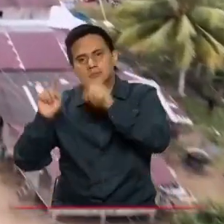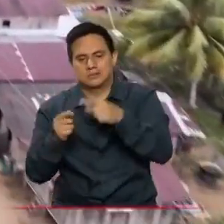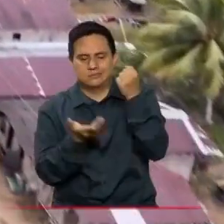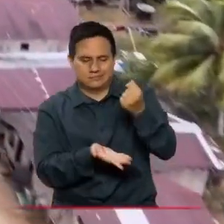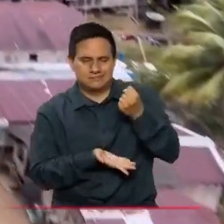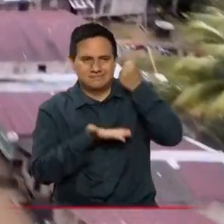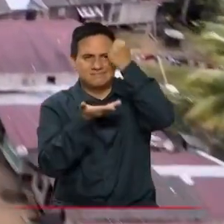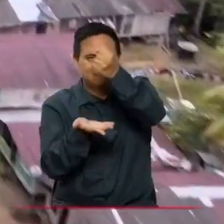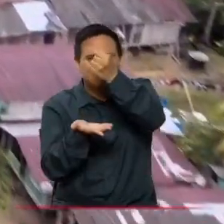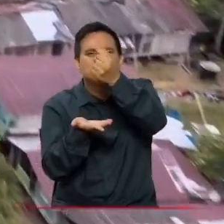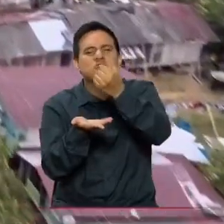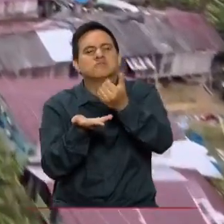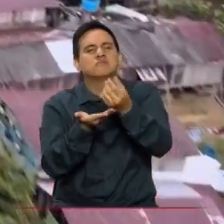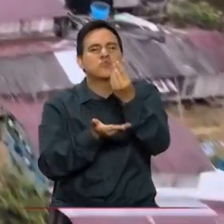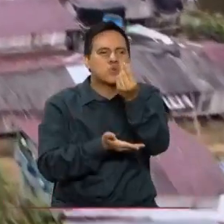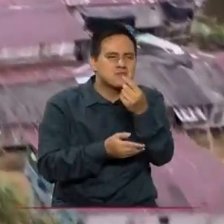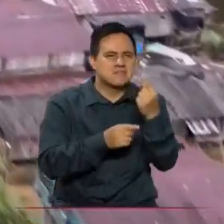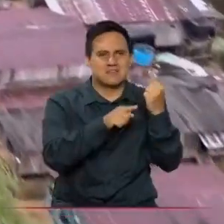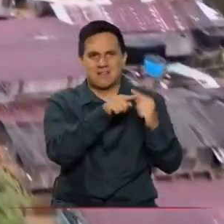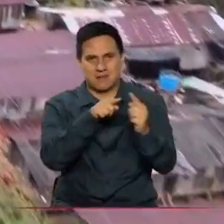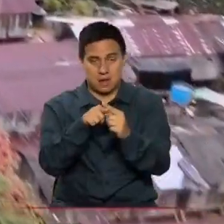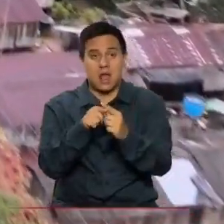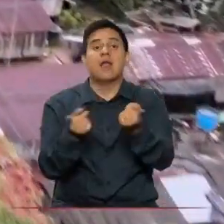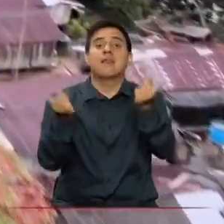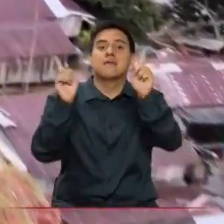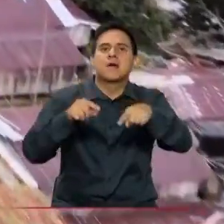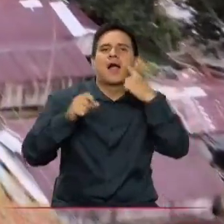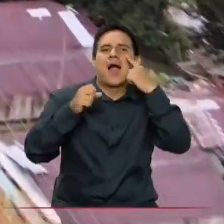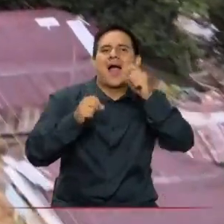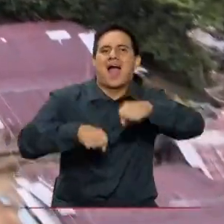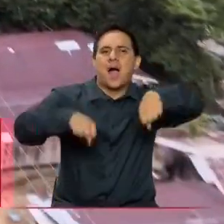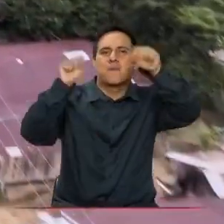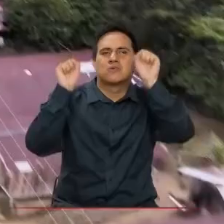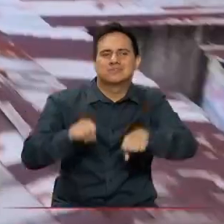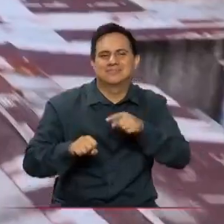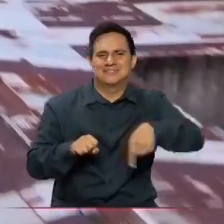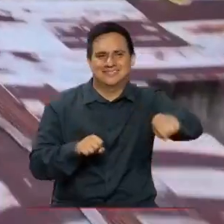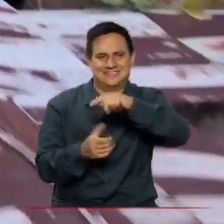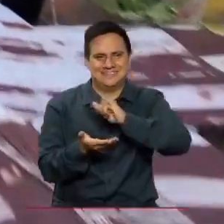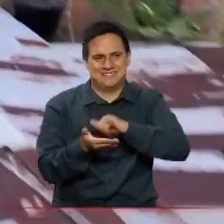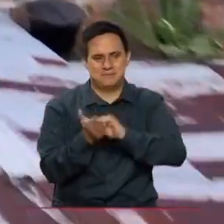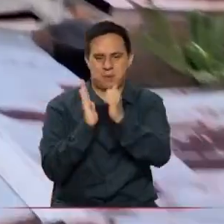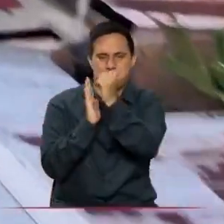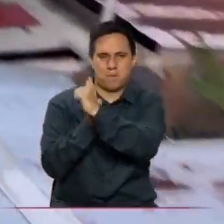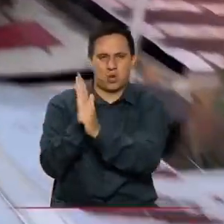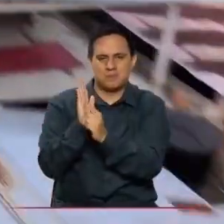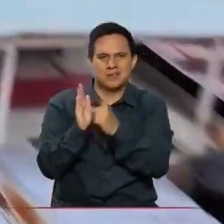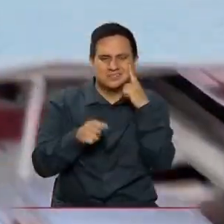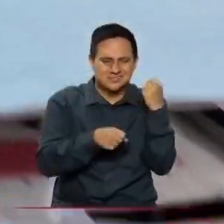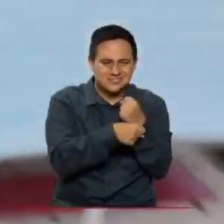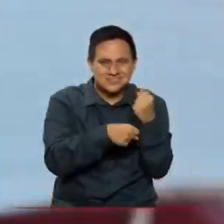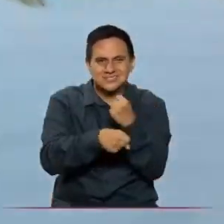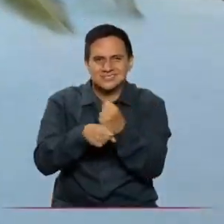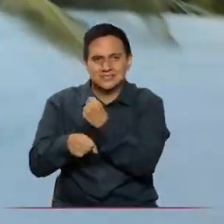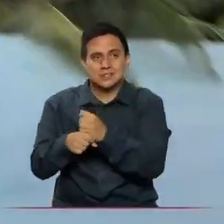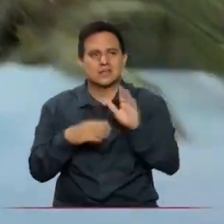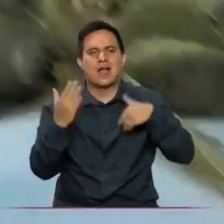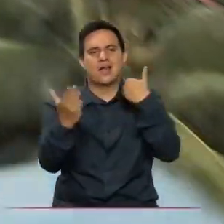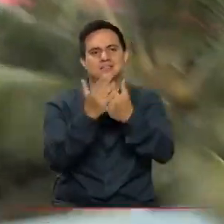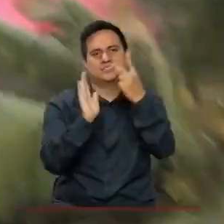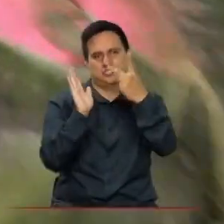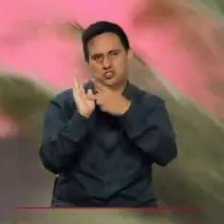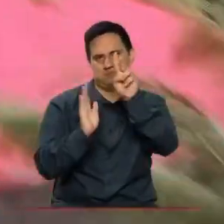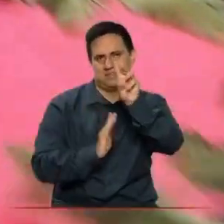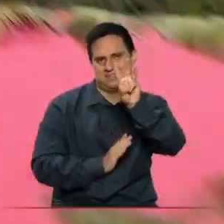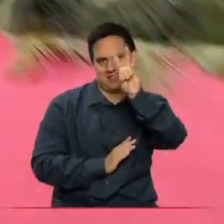recursos económicos. Esto se suma a la aprobación del programa de trabajo para estos pueblos hasta el 2030, que también se logró en la recta final